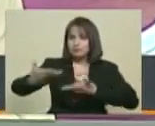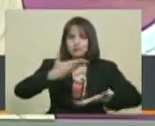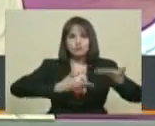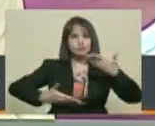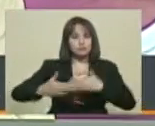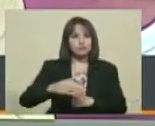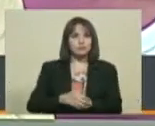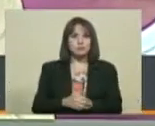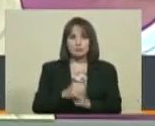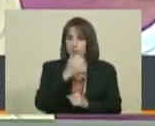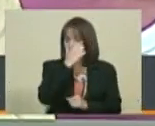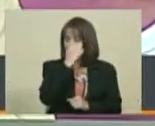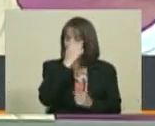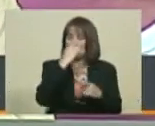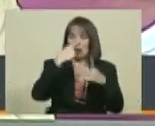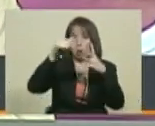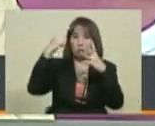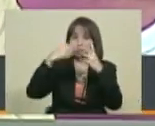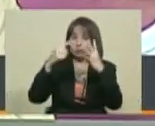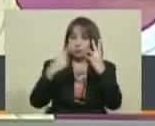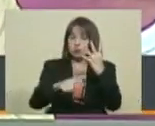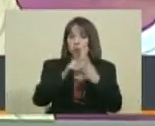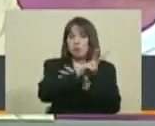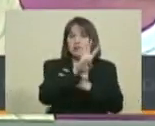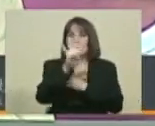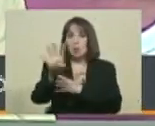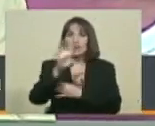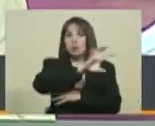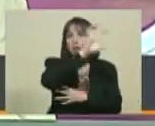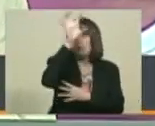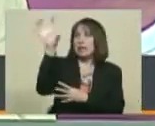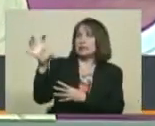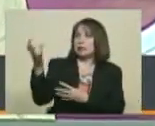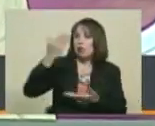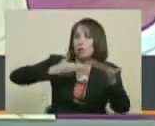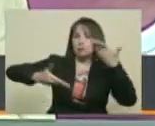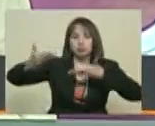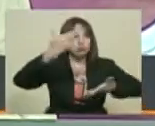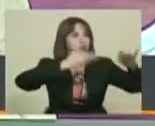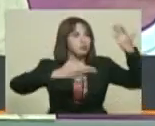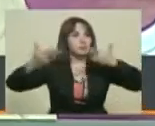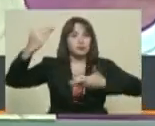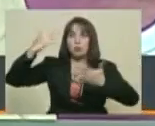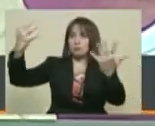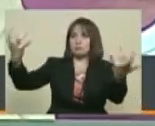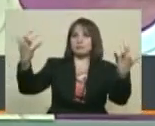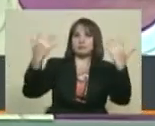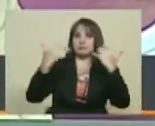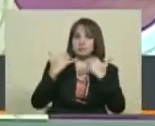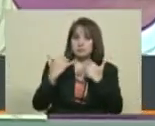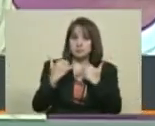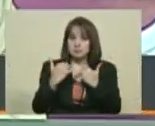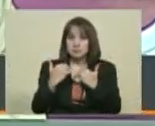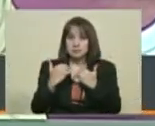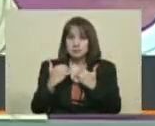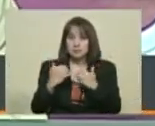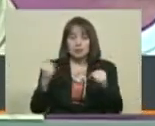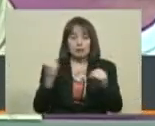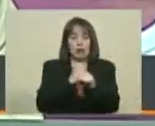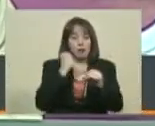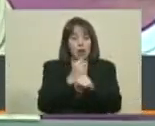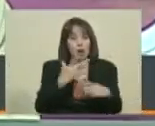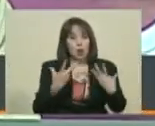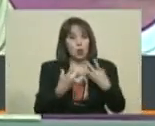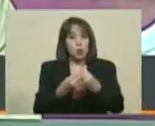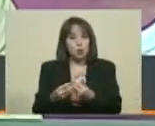Malasia, y pare usted de contar, más de 24 países que vinieron y están en nuestra faja petrolífera del